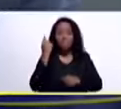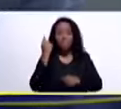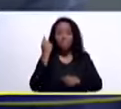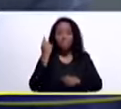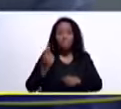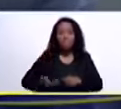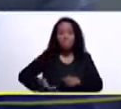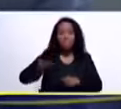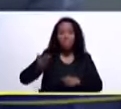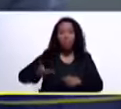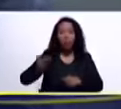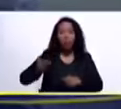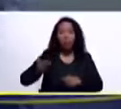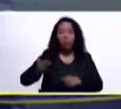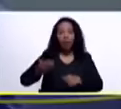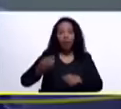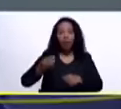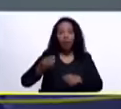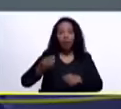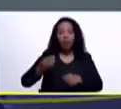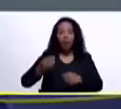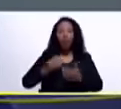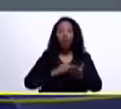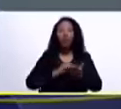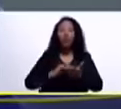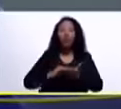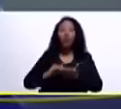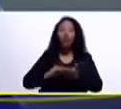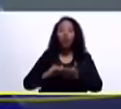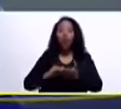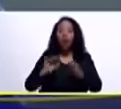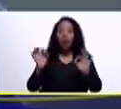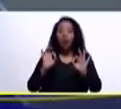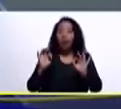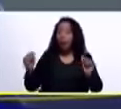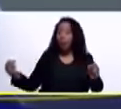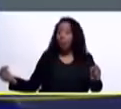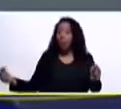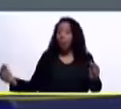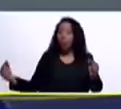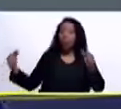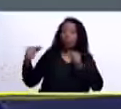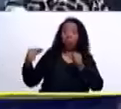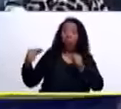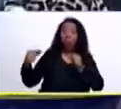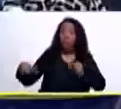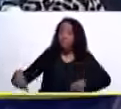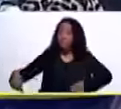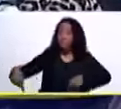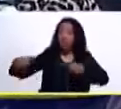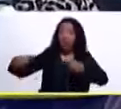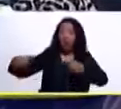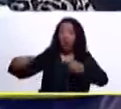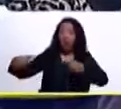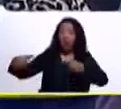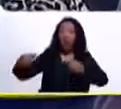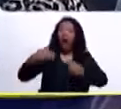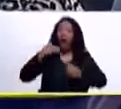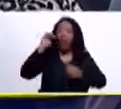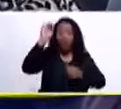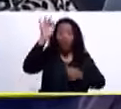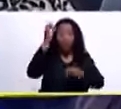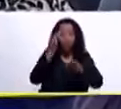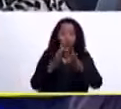evitó una confrontación que le íbamos a lamentar todo el pueblo venezolano.